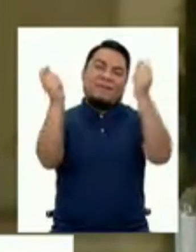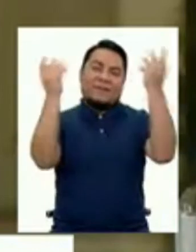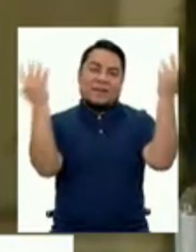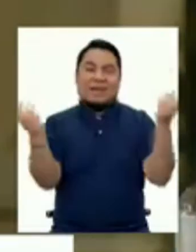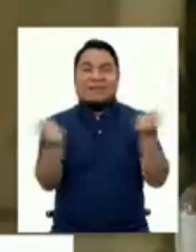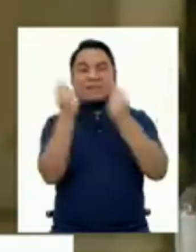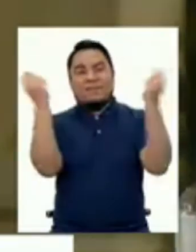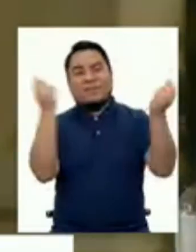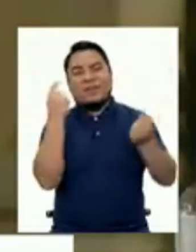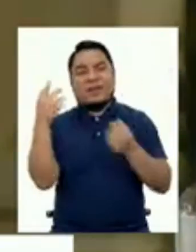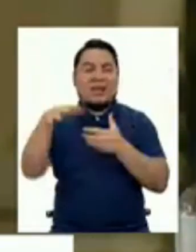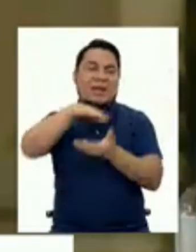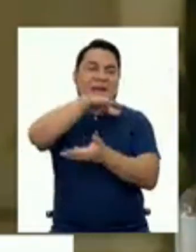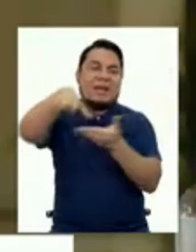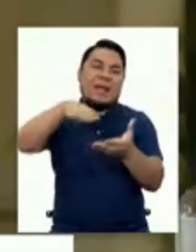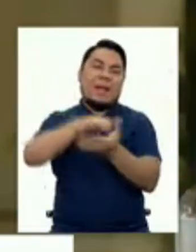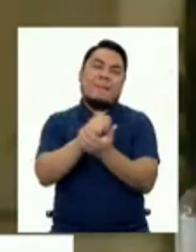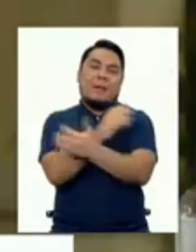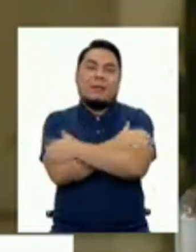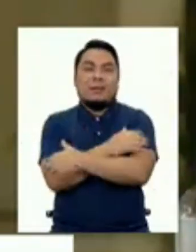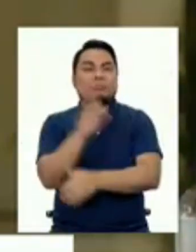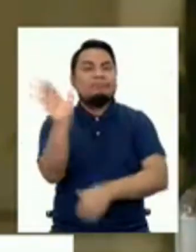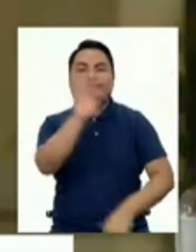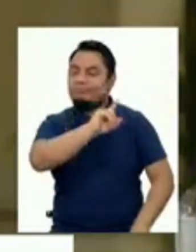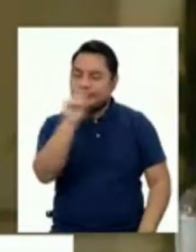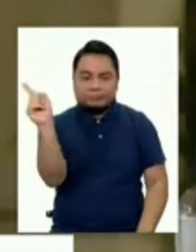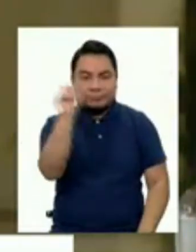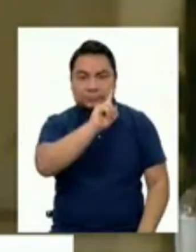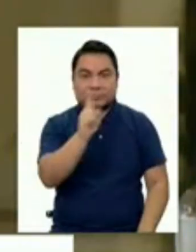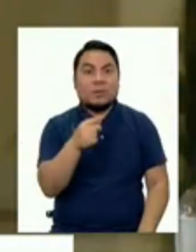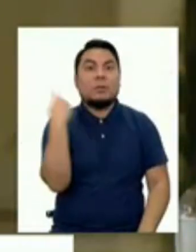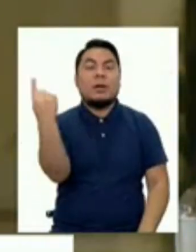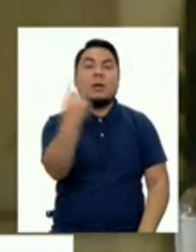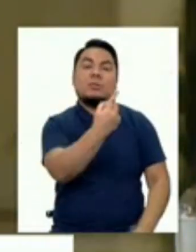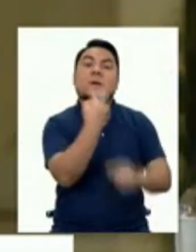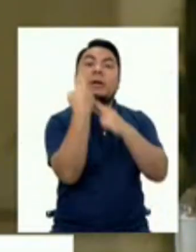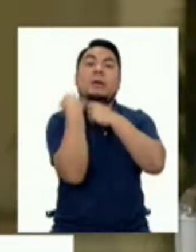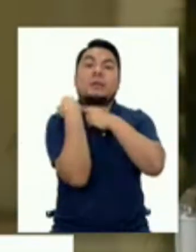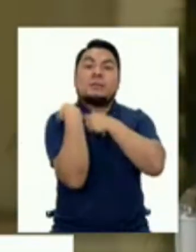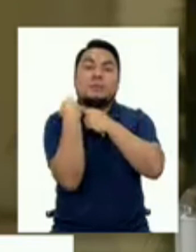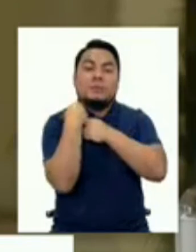la fiesta, el jolgorio, de ninguna manera. Responsabilidad.